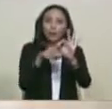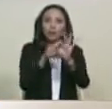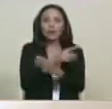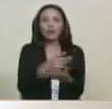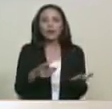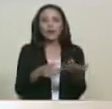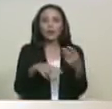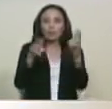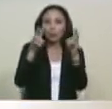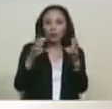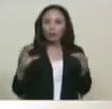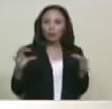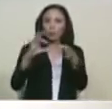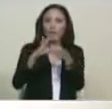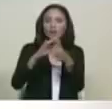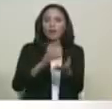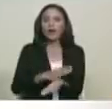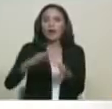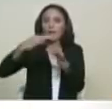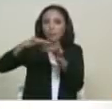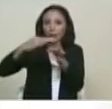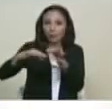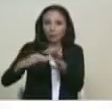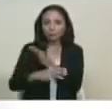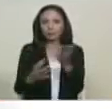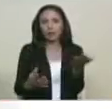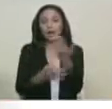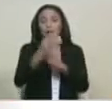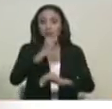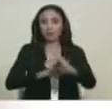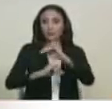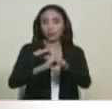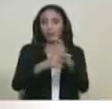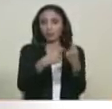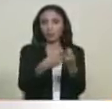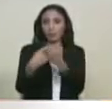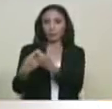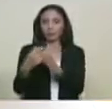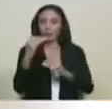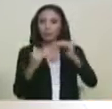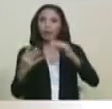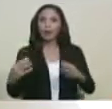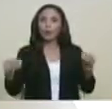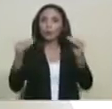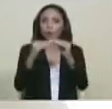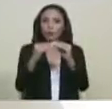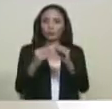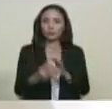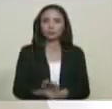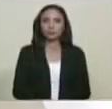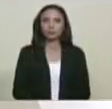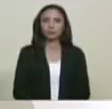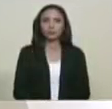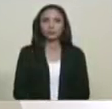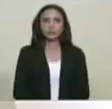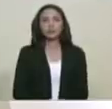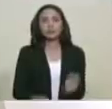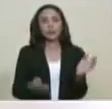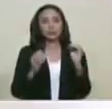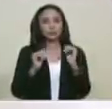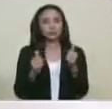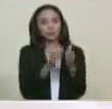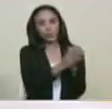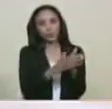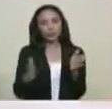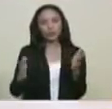anclado al precio real de las monedas internacionales. Ni más ni menos. A partir de su anclaje